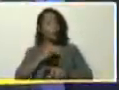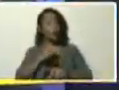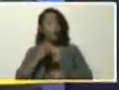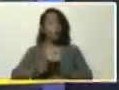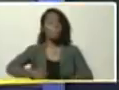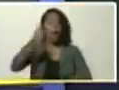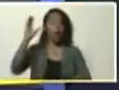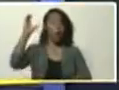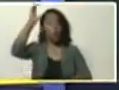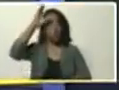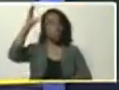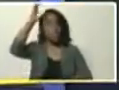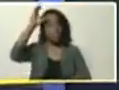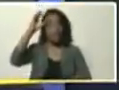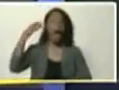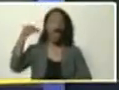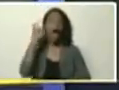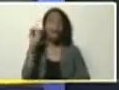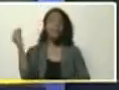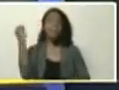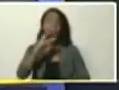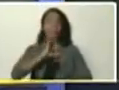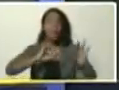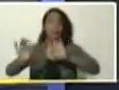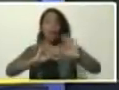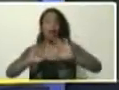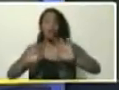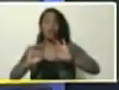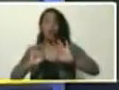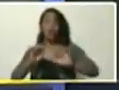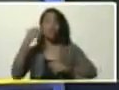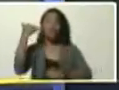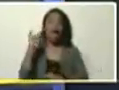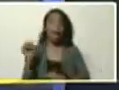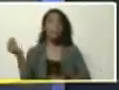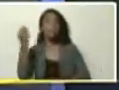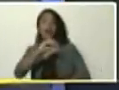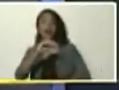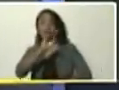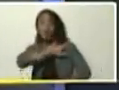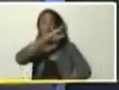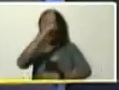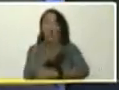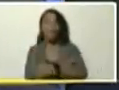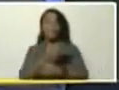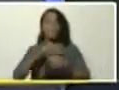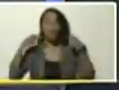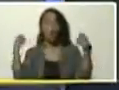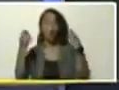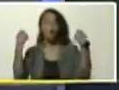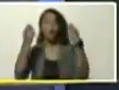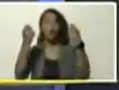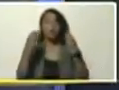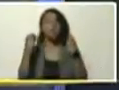conscientes, estamos más preparados y tenemos más poder popular para reiniciar